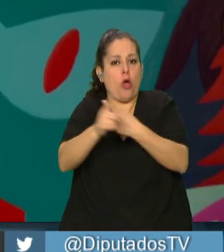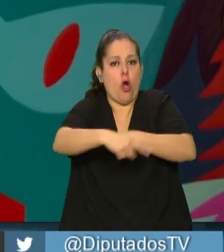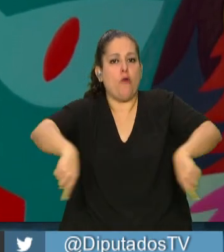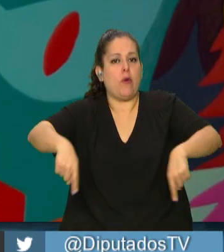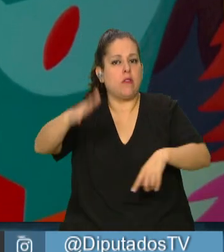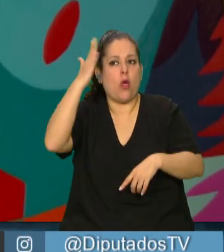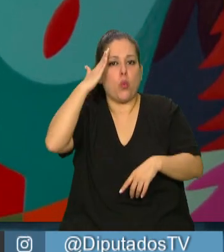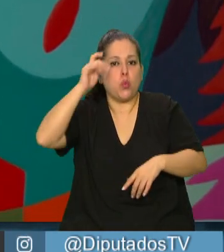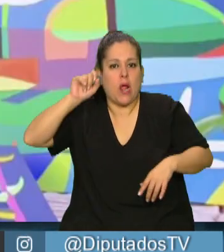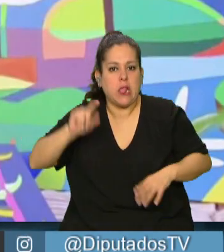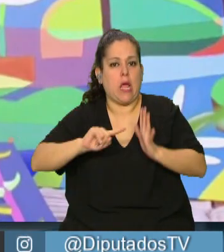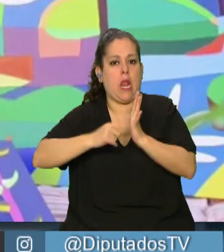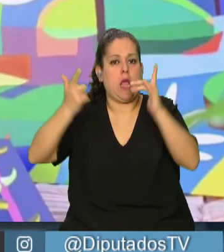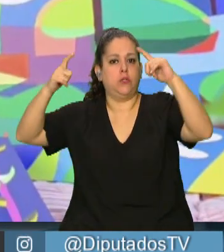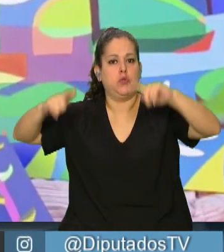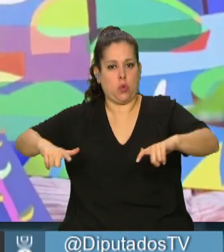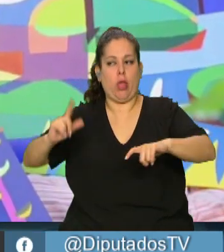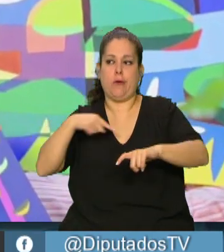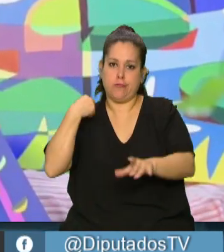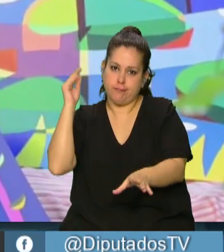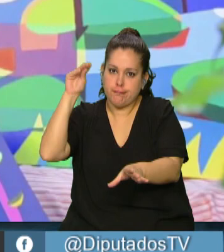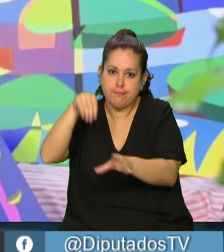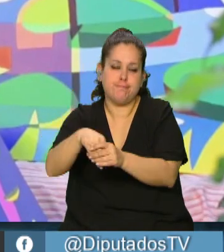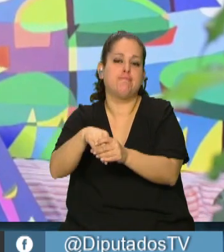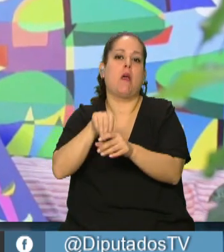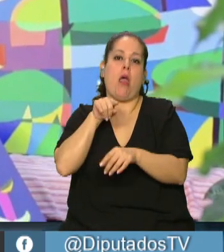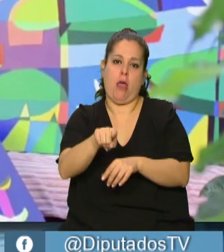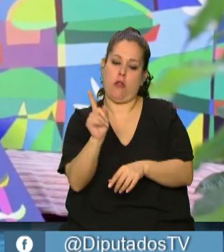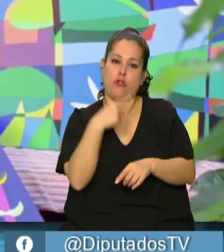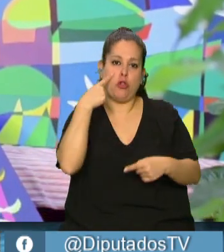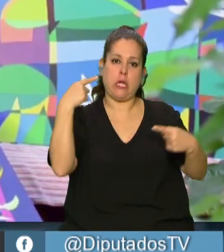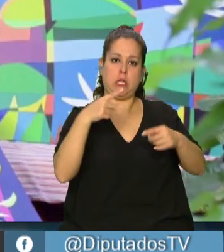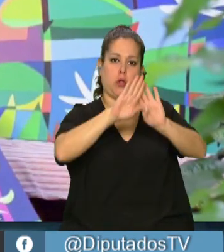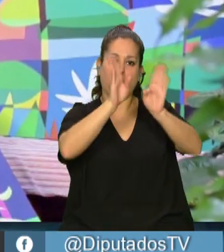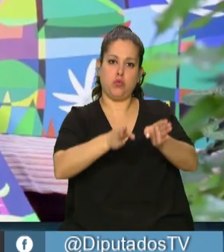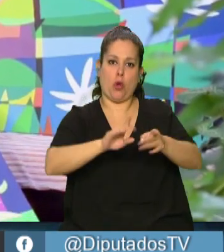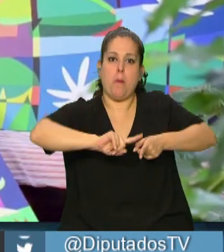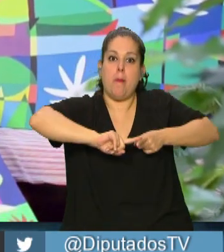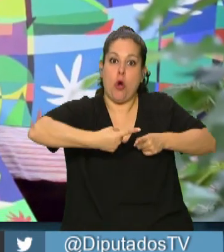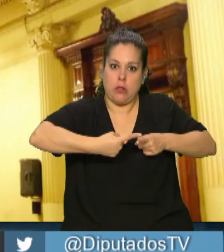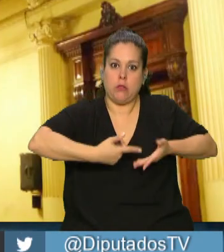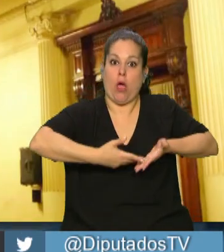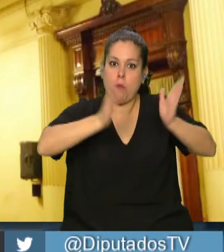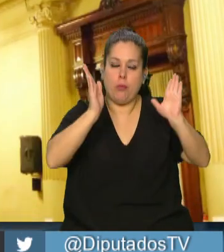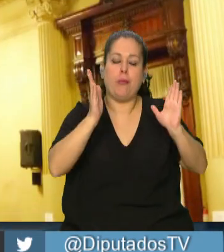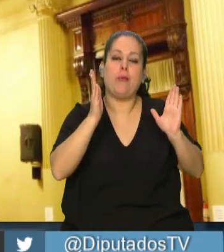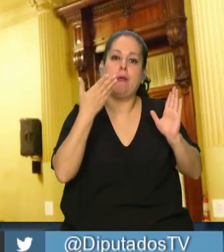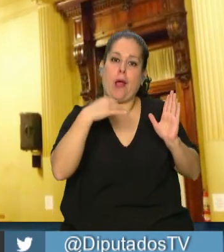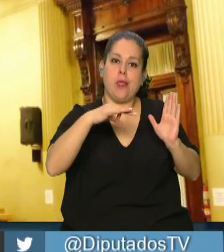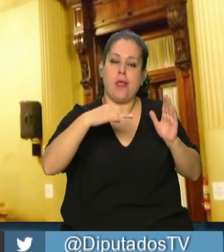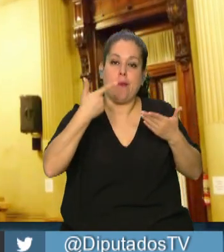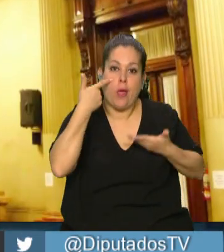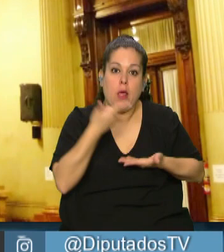la ciudad, y creo que como institución pública y política es importante el haber, a través de la